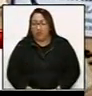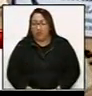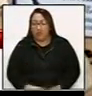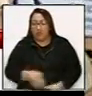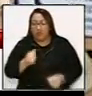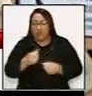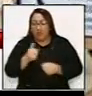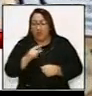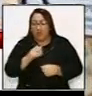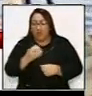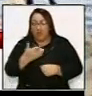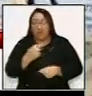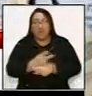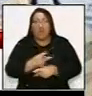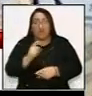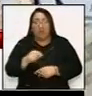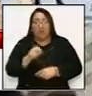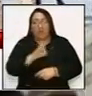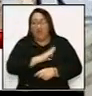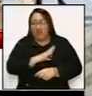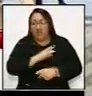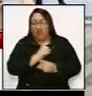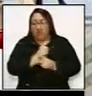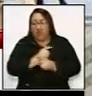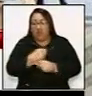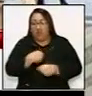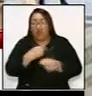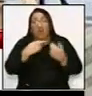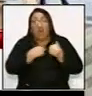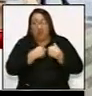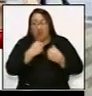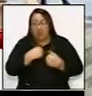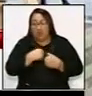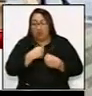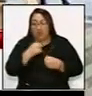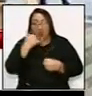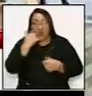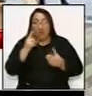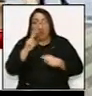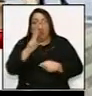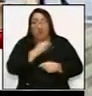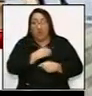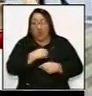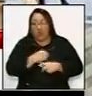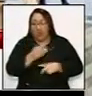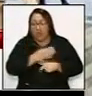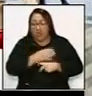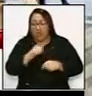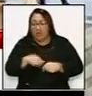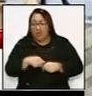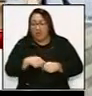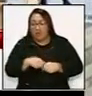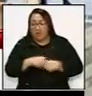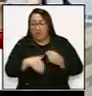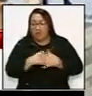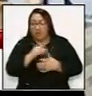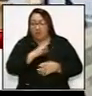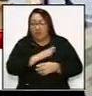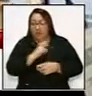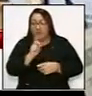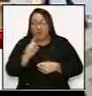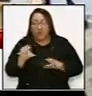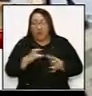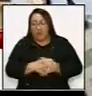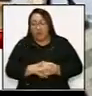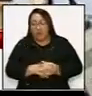señor Arce, que yo pedí seguridad para los fiscales. Personalmente me encargué de eso. Por teléfono, con los dos ministros, con el anterior y con este de acá. Con todos los fiscales, cosa que usted no ha